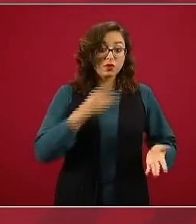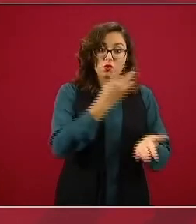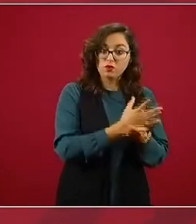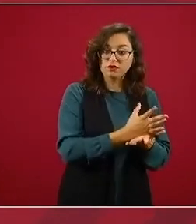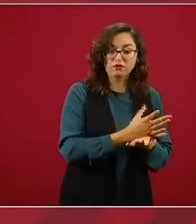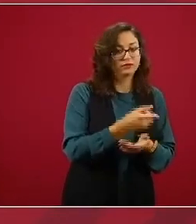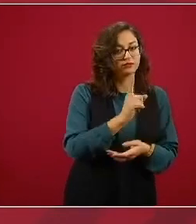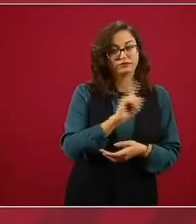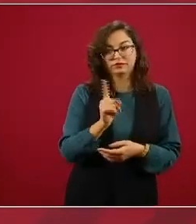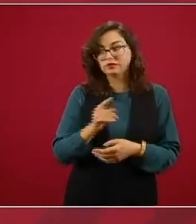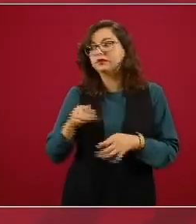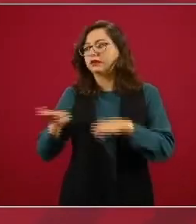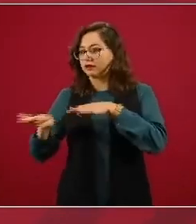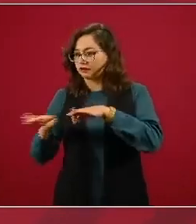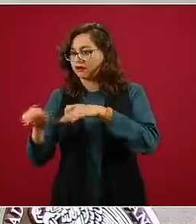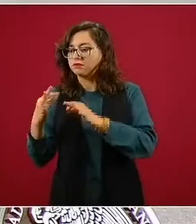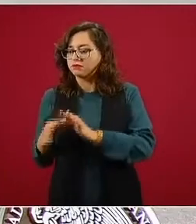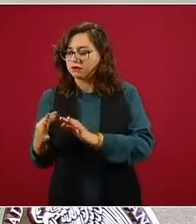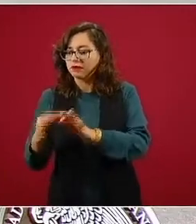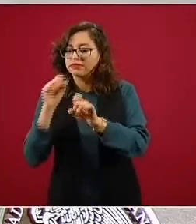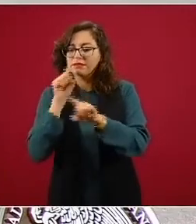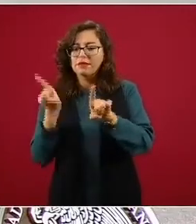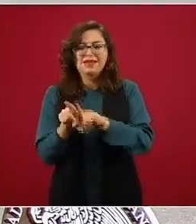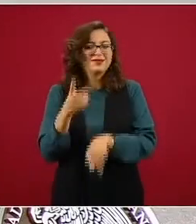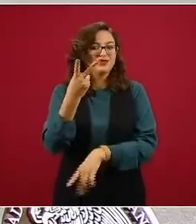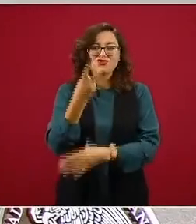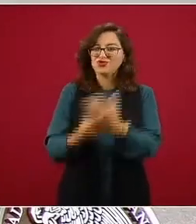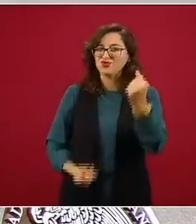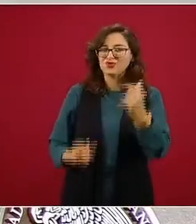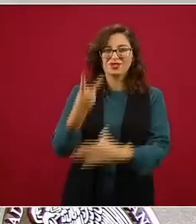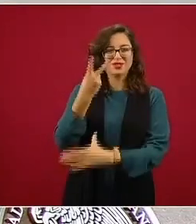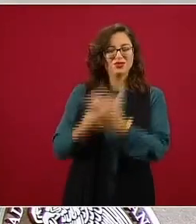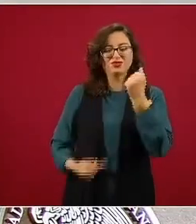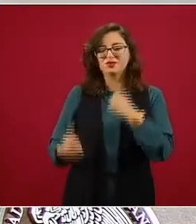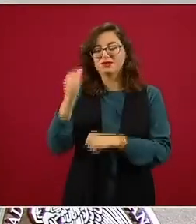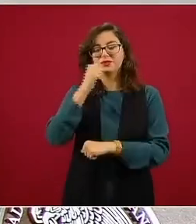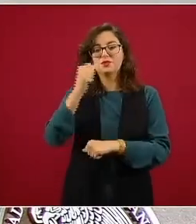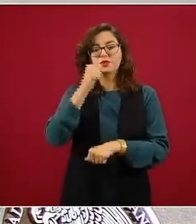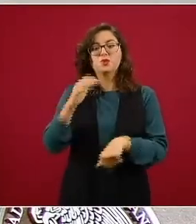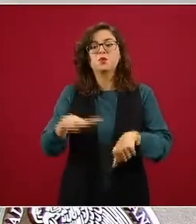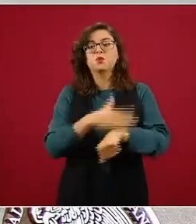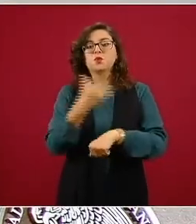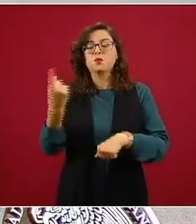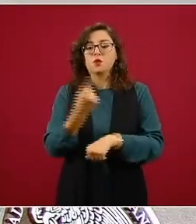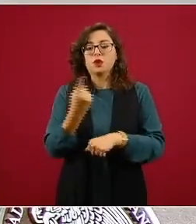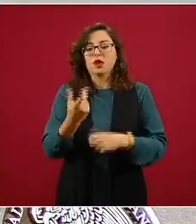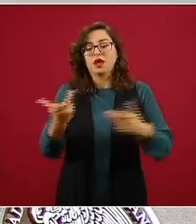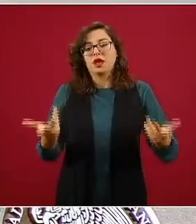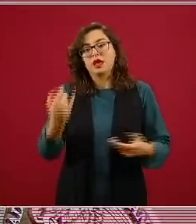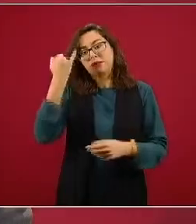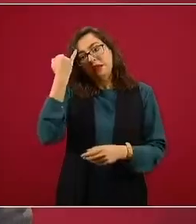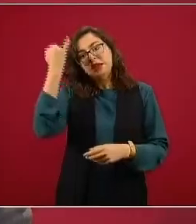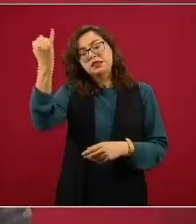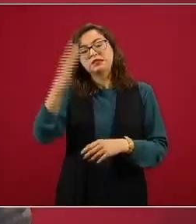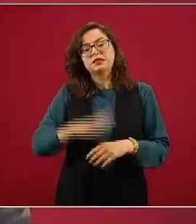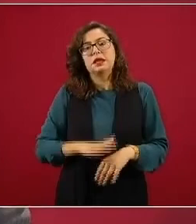eficacia en lo que se hace, porque si no, pues sería como estar en un monasterio